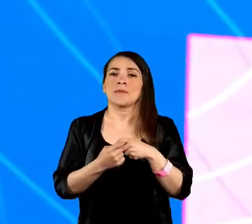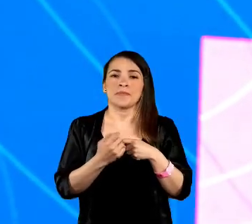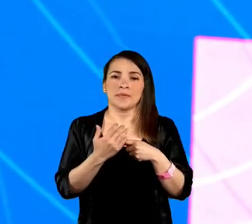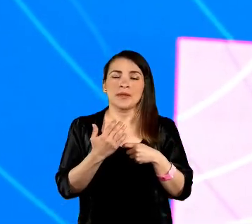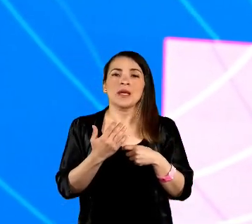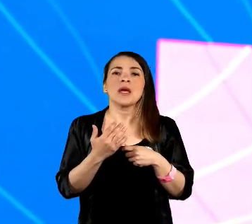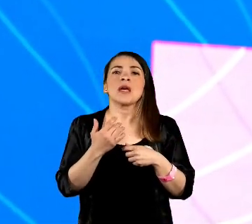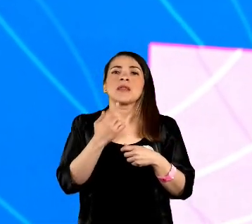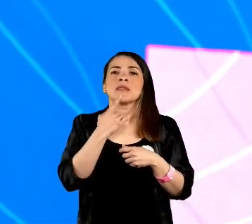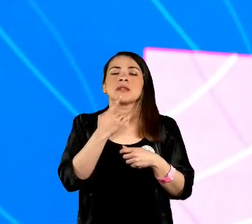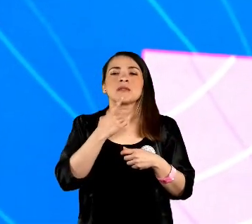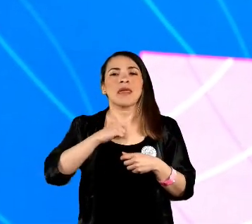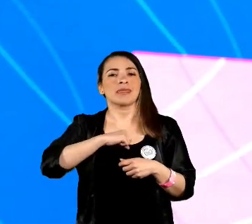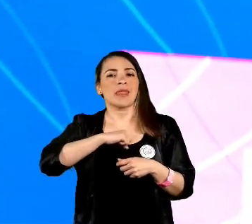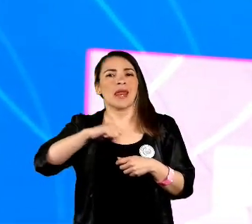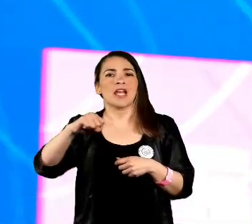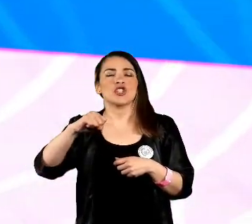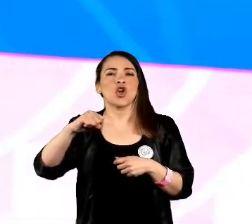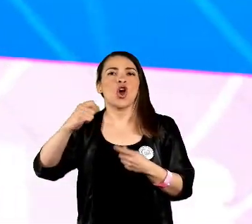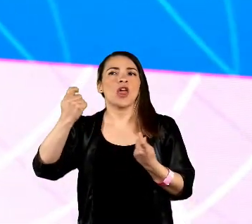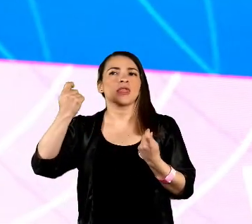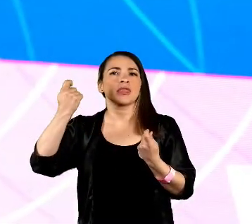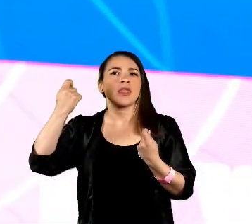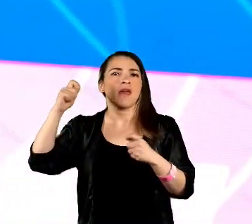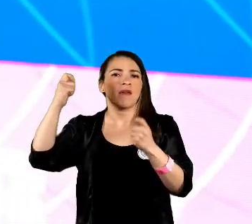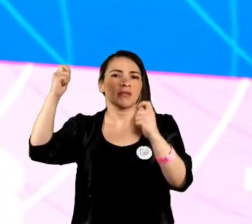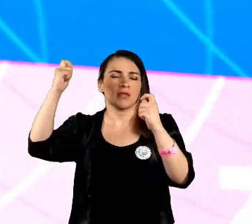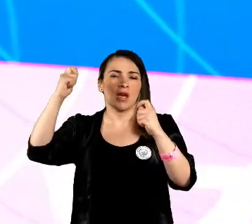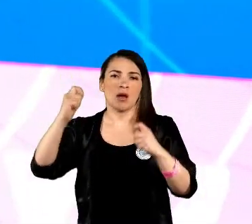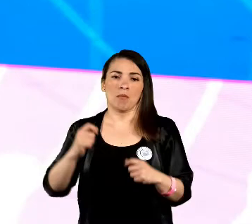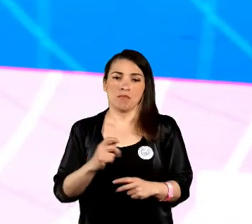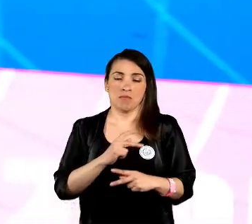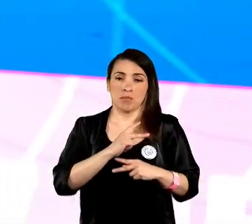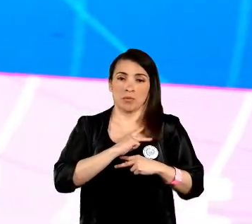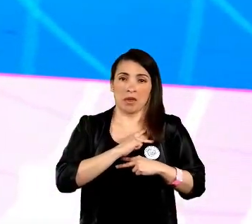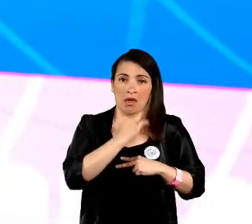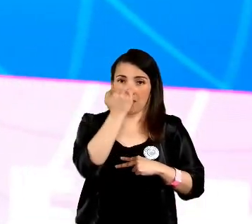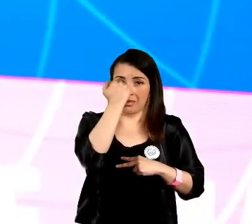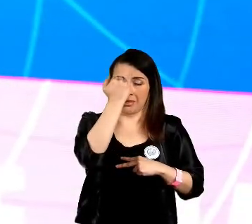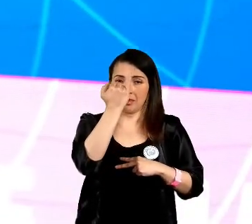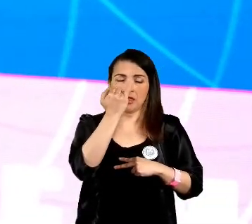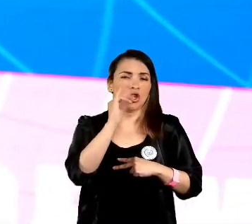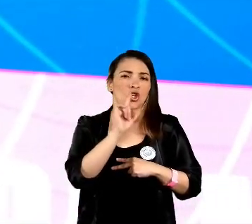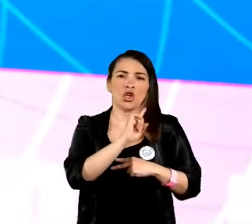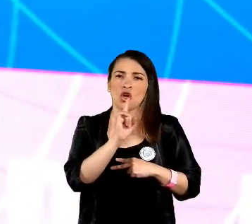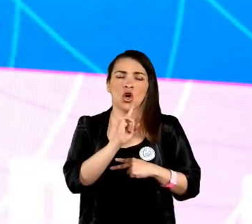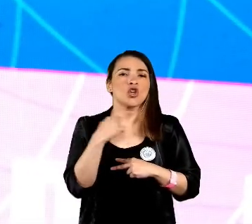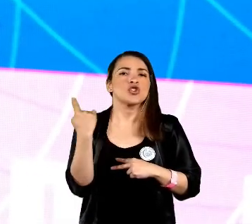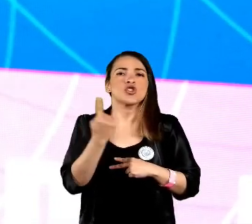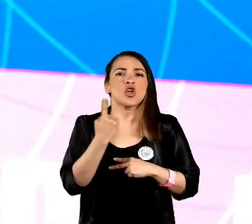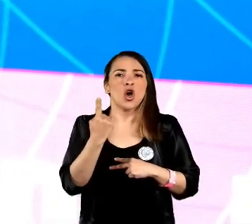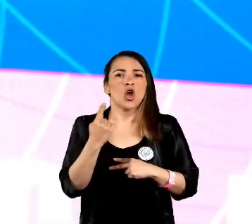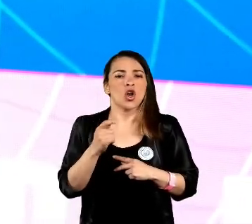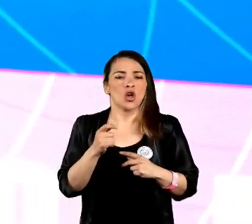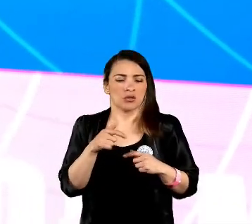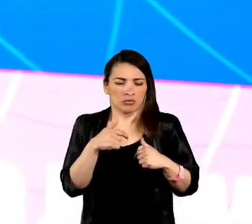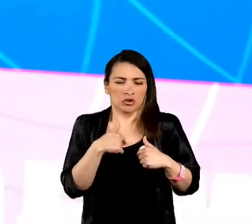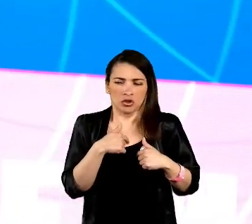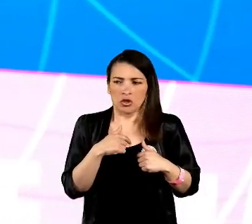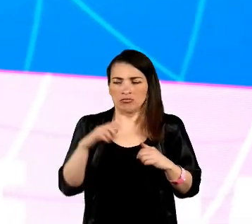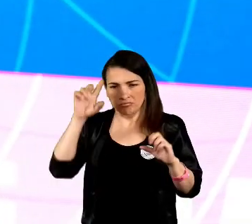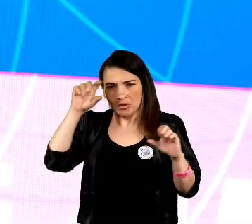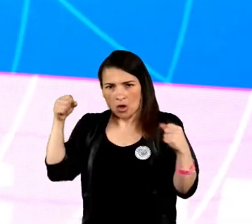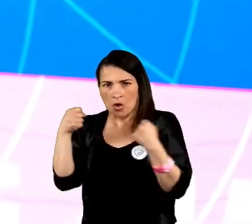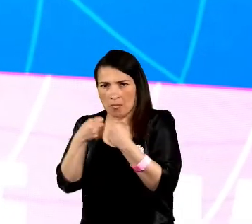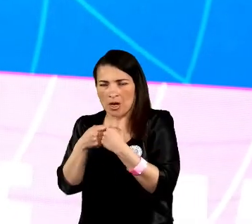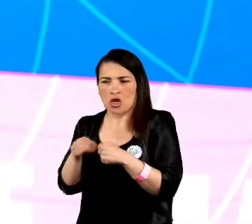comercialización de un juego no la propiedad intelectual No todo lo alrededor solamente el derecho a comercializar en